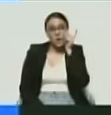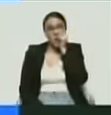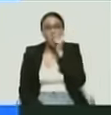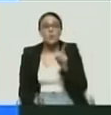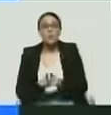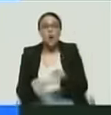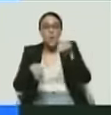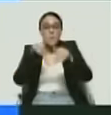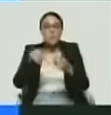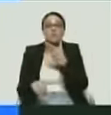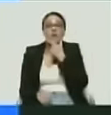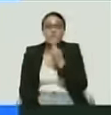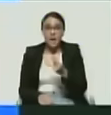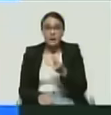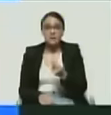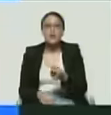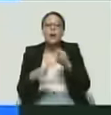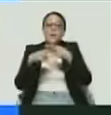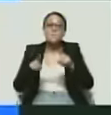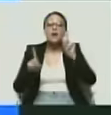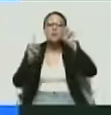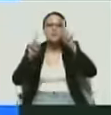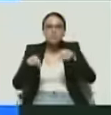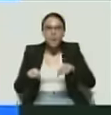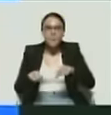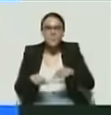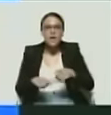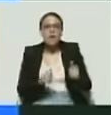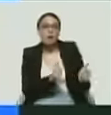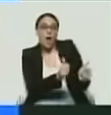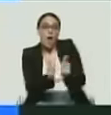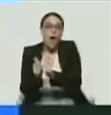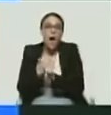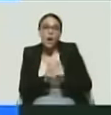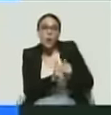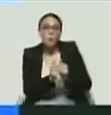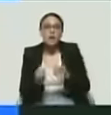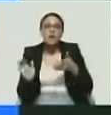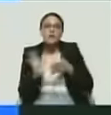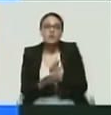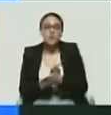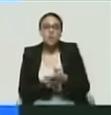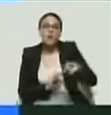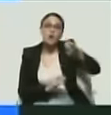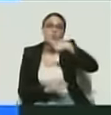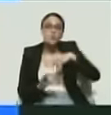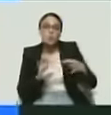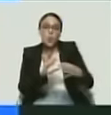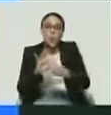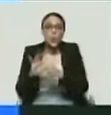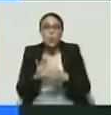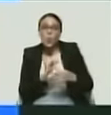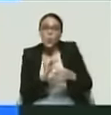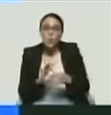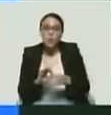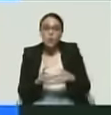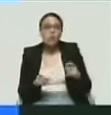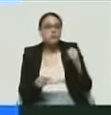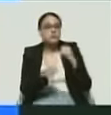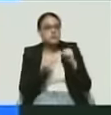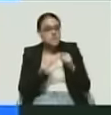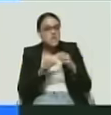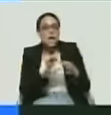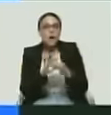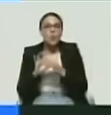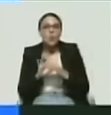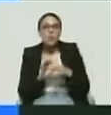venezolanos, sino que acompañe la fuerza de esa maquinaria, acompañe el llamado que ha hecho el presidente Maduro